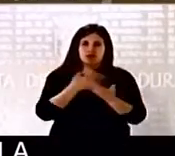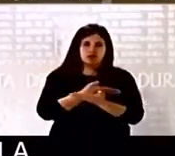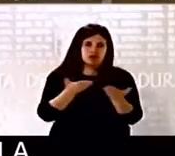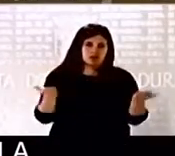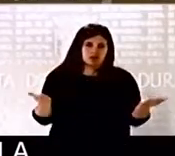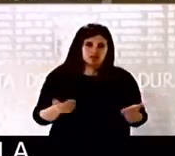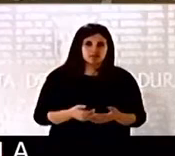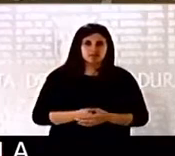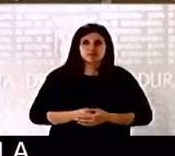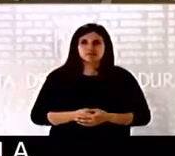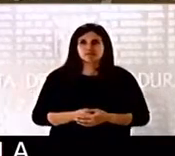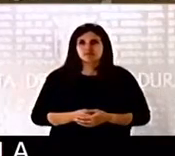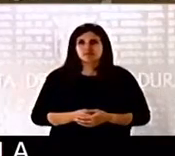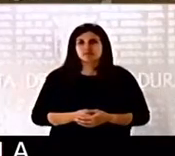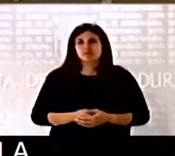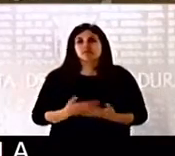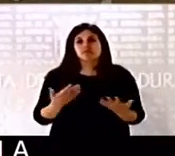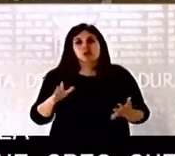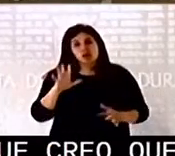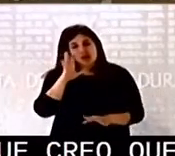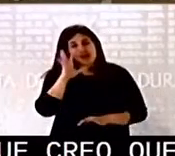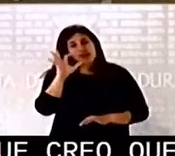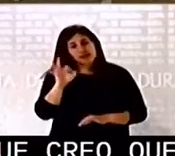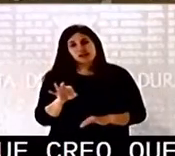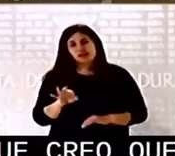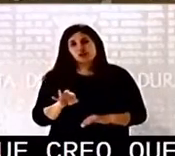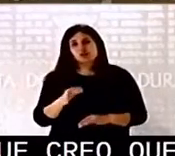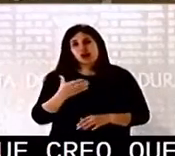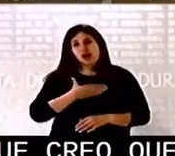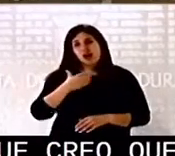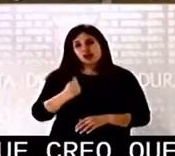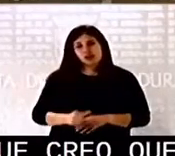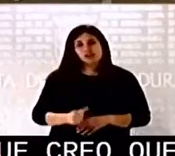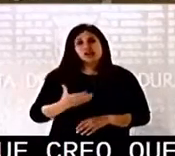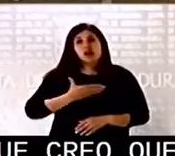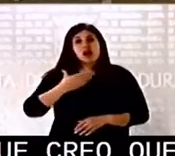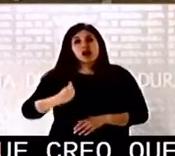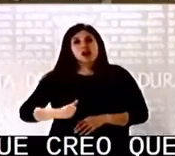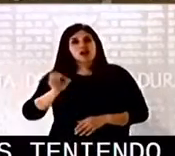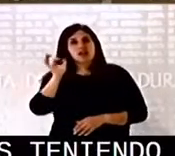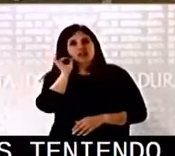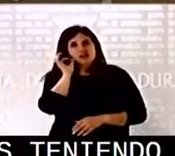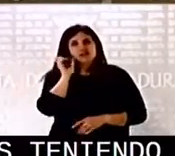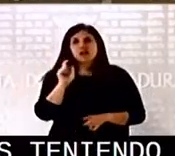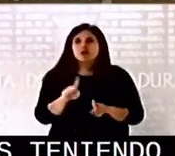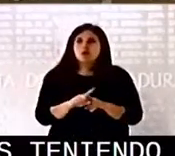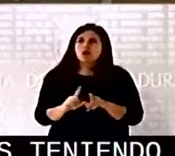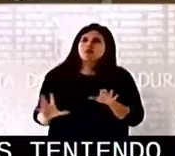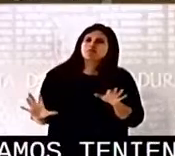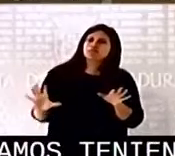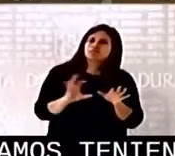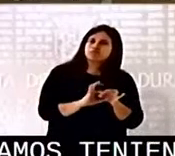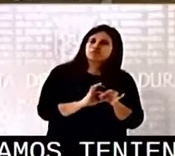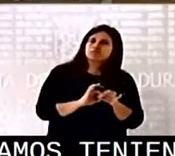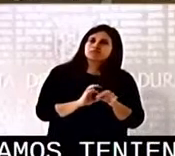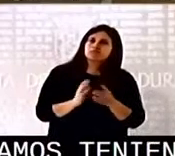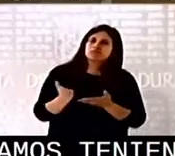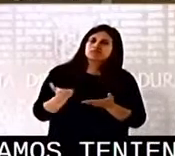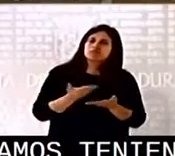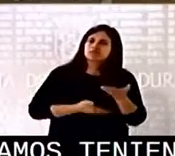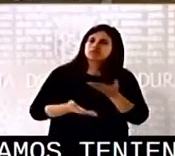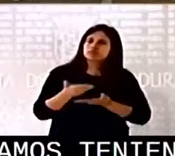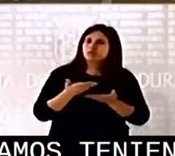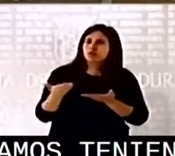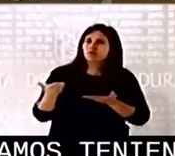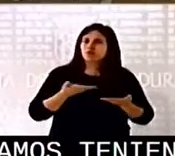Creo que en los alcaldes y en las alcaldesas estamos teniendo grandes aliados y hoy lo